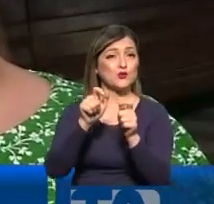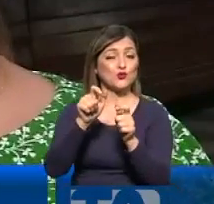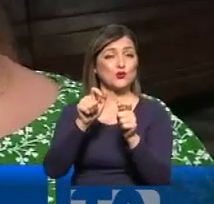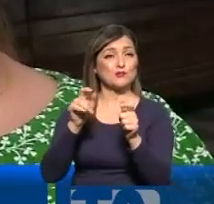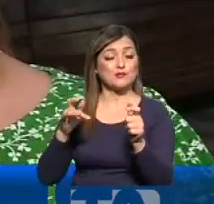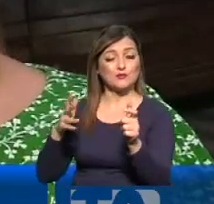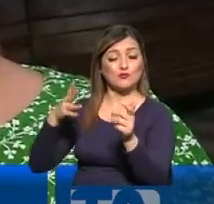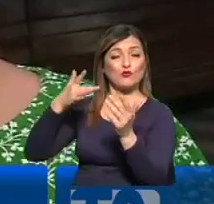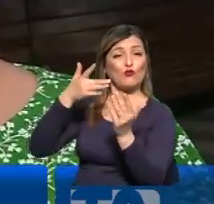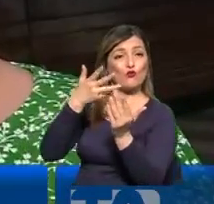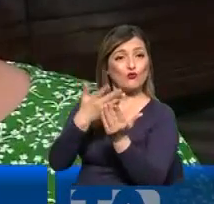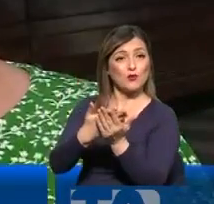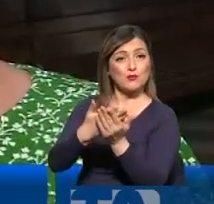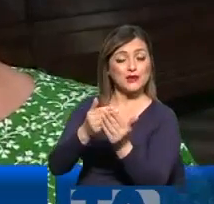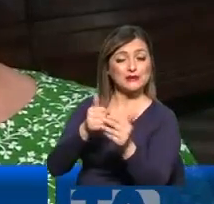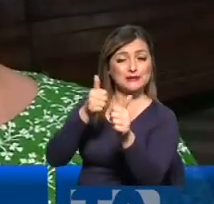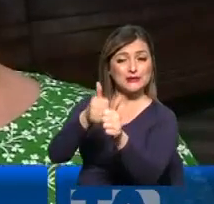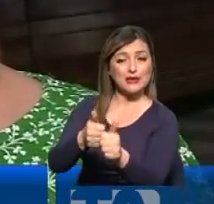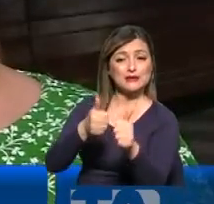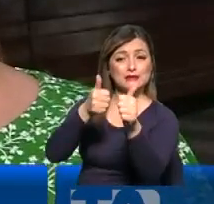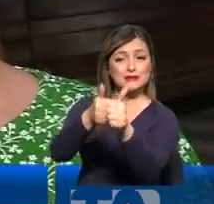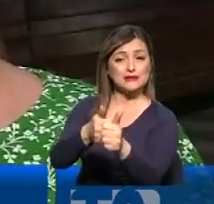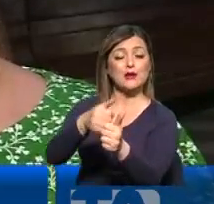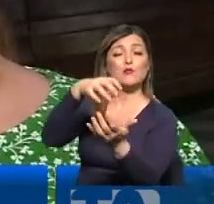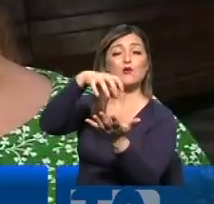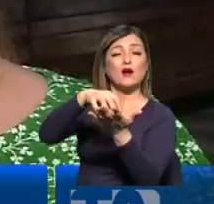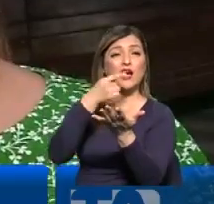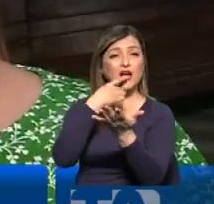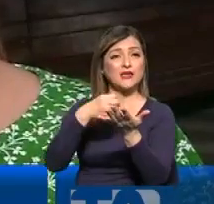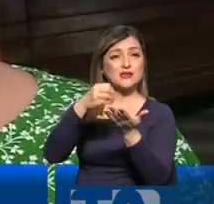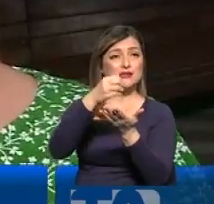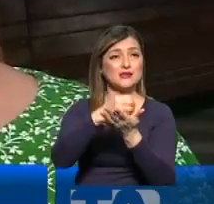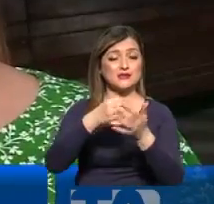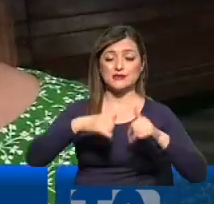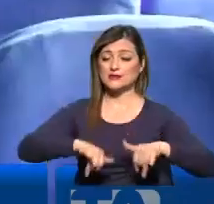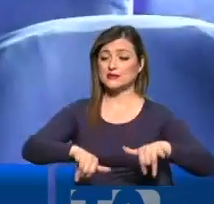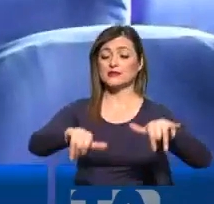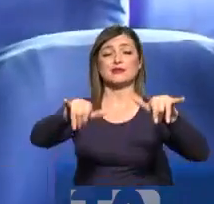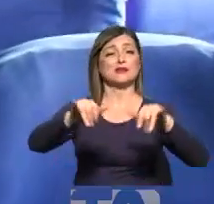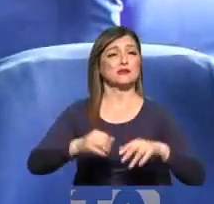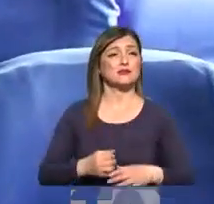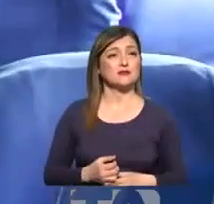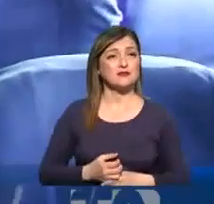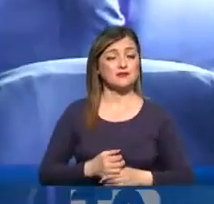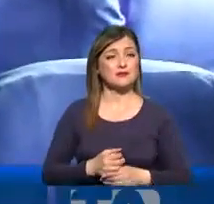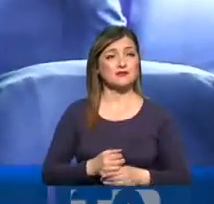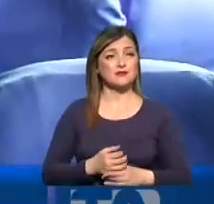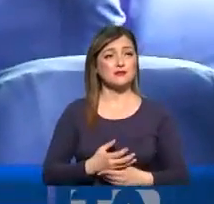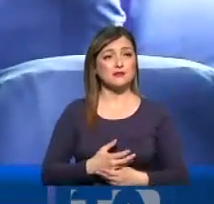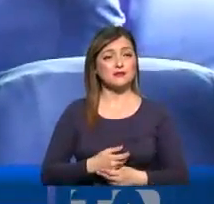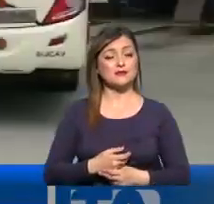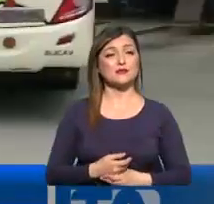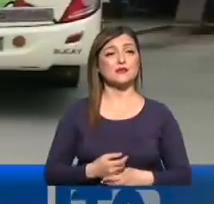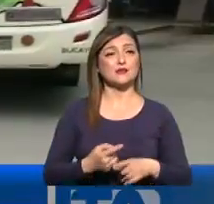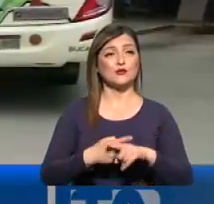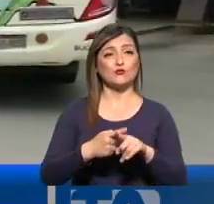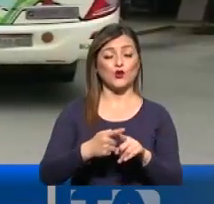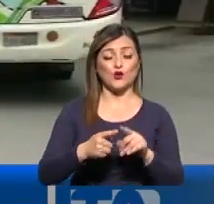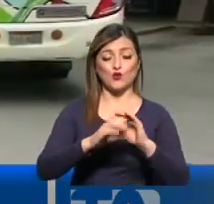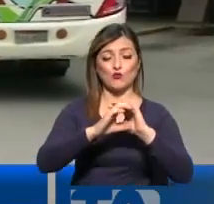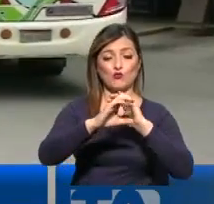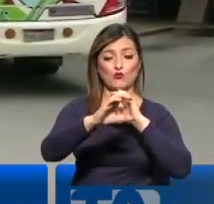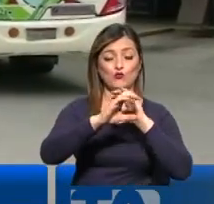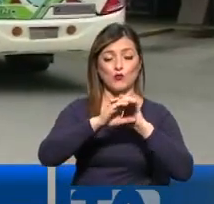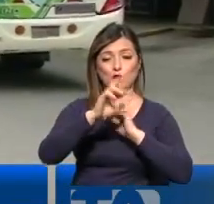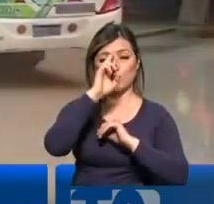llegando hasta destinos próximos a la provincia del Oro para continuar con su trayecto. Y que en el resto de las unidades se respeta el